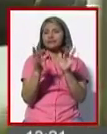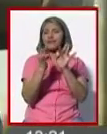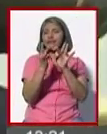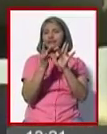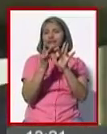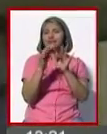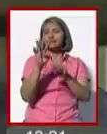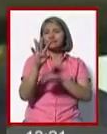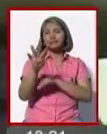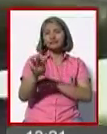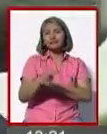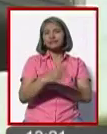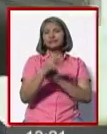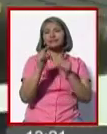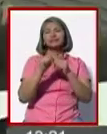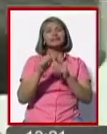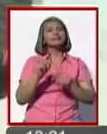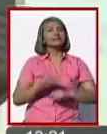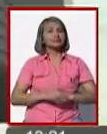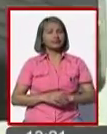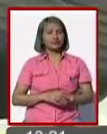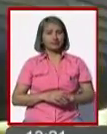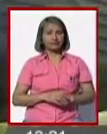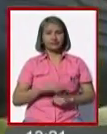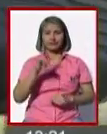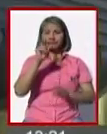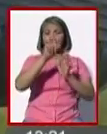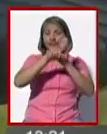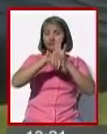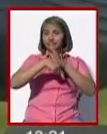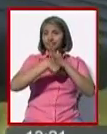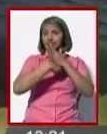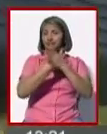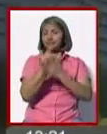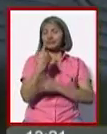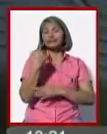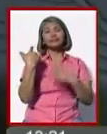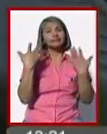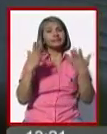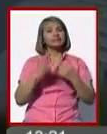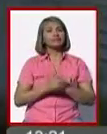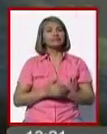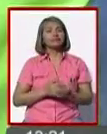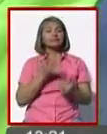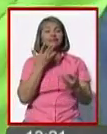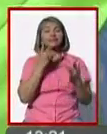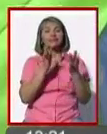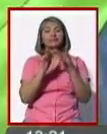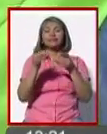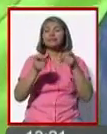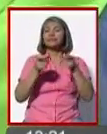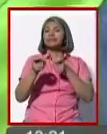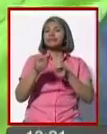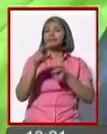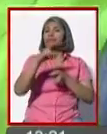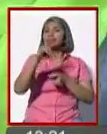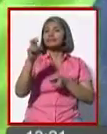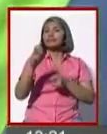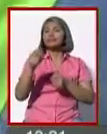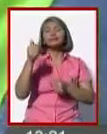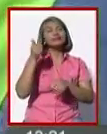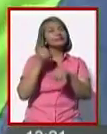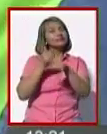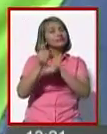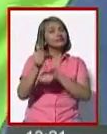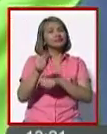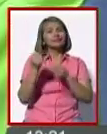desde las 4:30 y hasta este momento, que son más de dos horas y media, ya se han emitido más de 200 boletas de